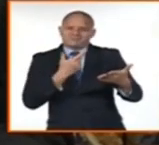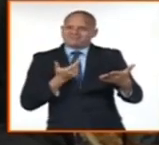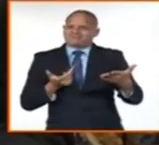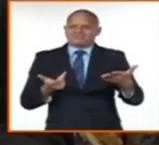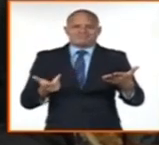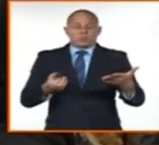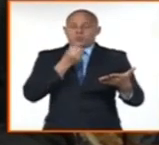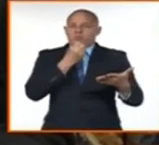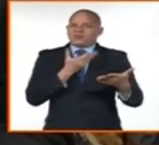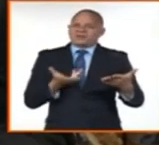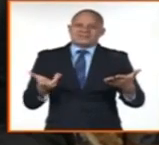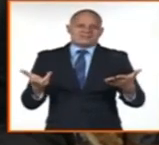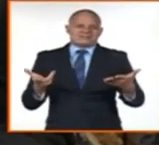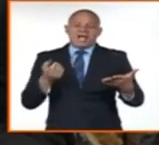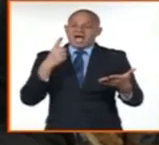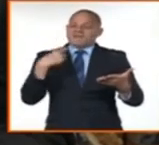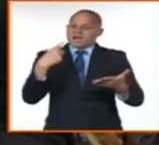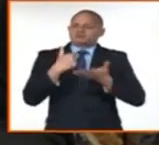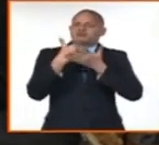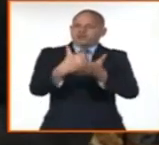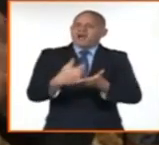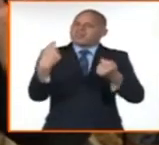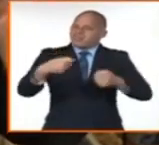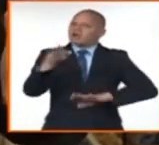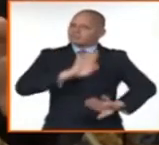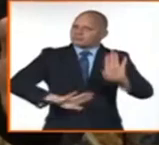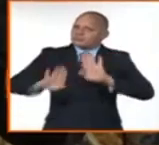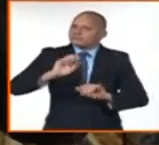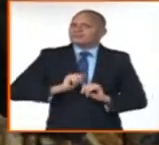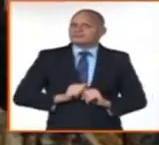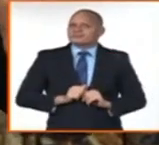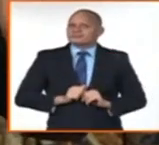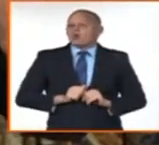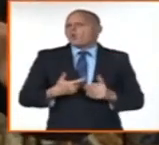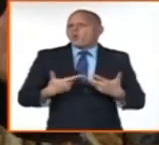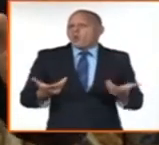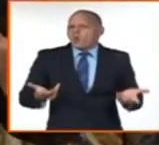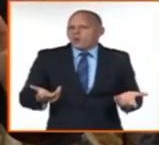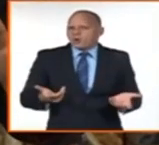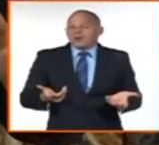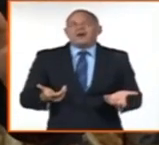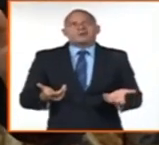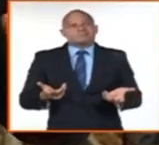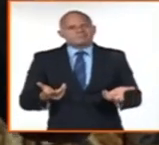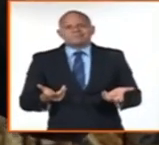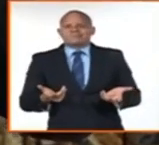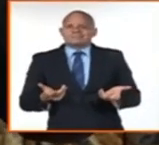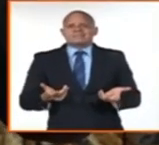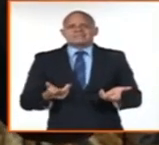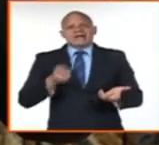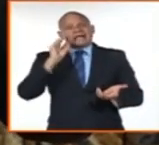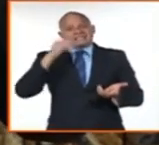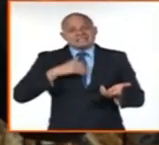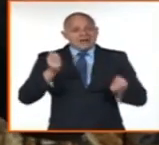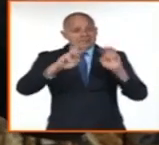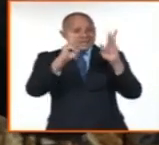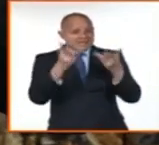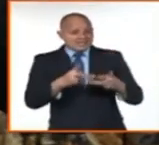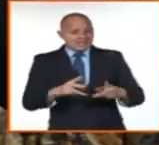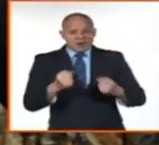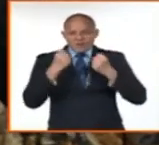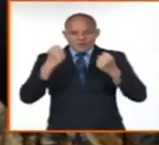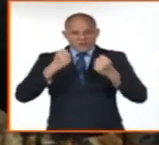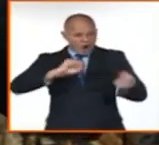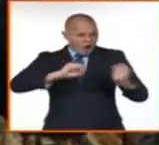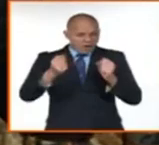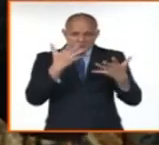creo que la mejor manera que tenemos es cómo creativamente, sin tener el poder de esos medios, nosotros somos capaces de generar